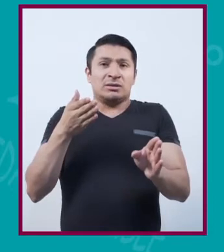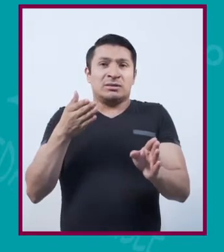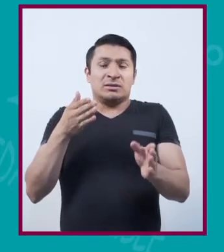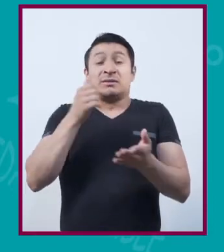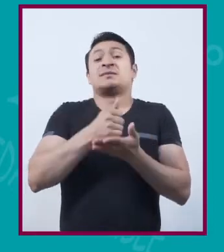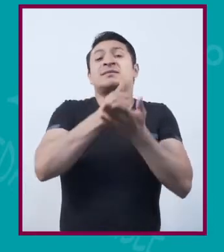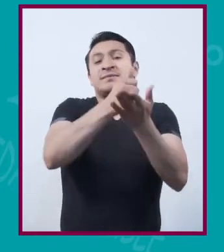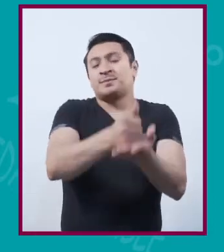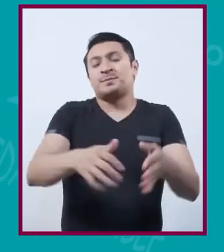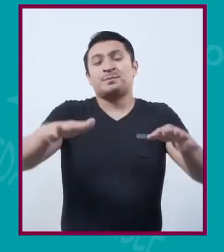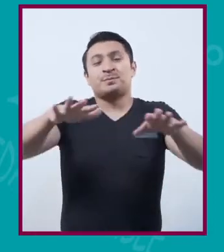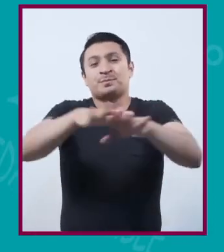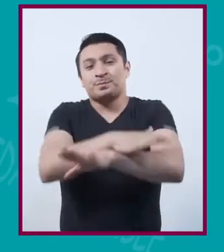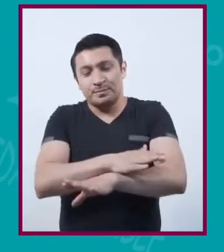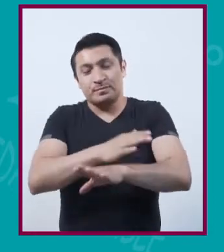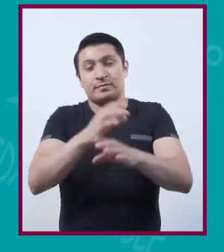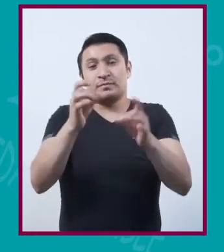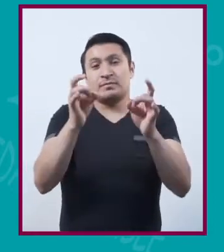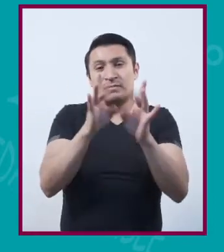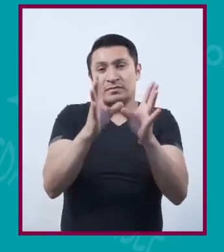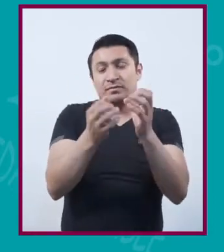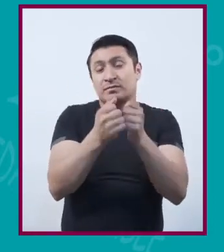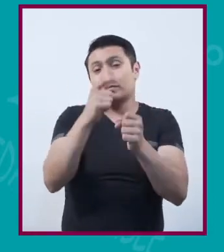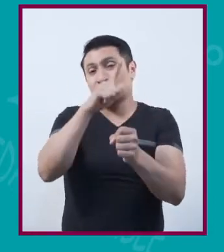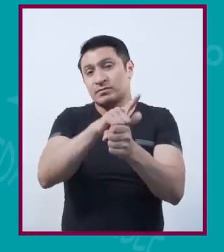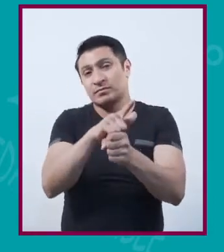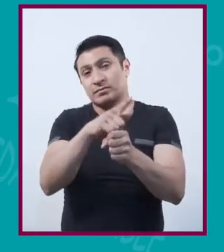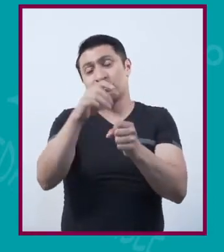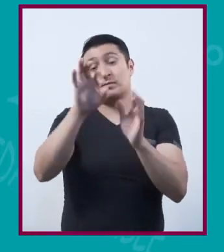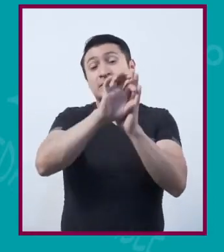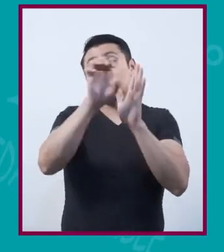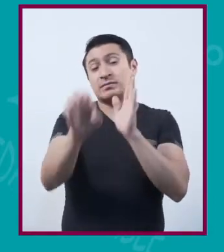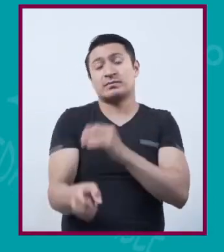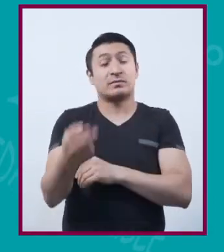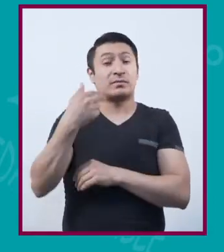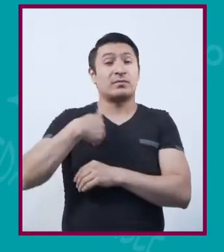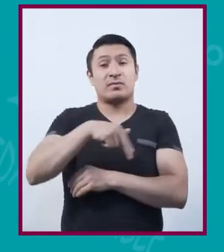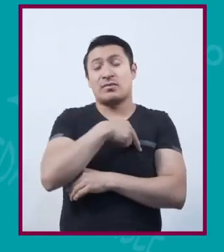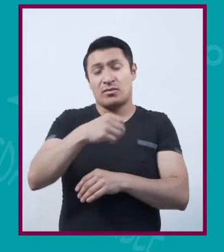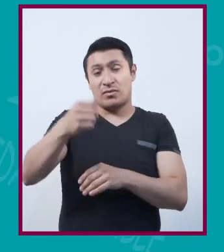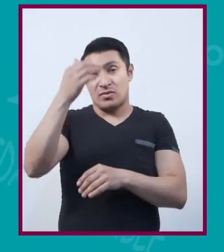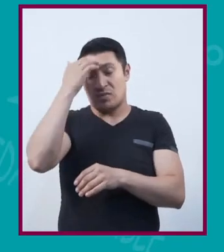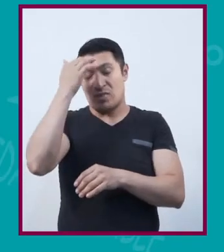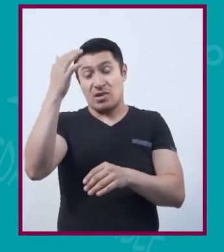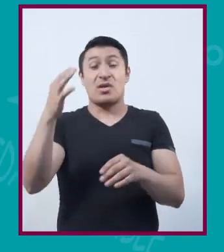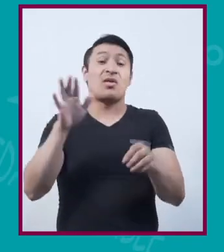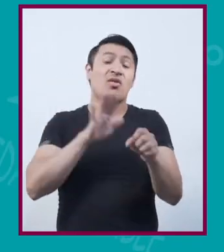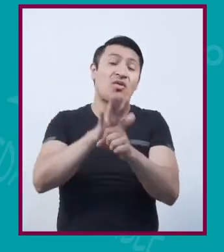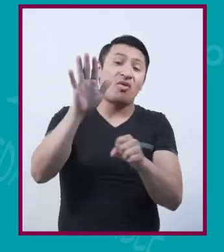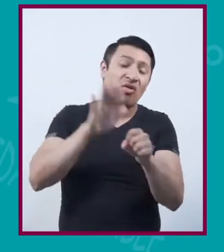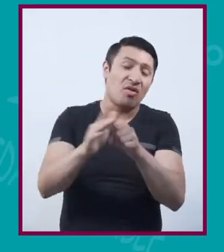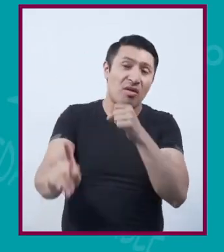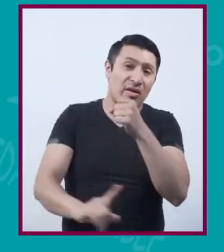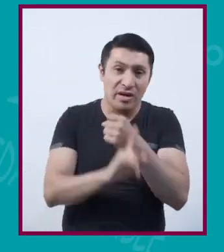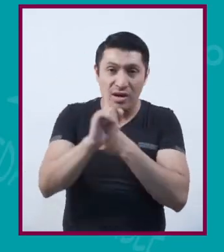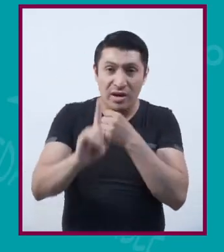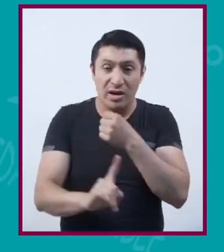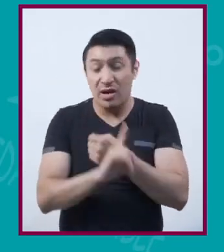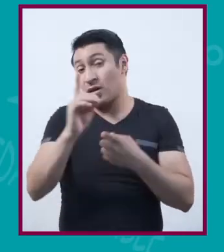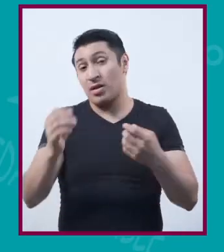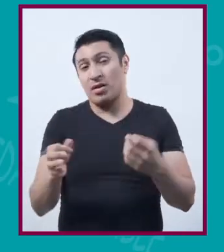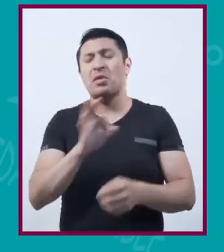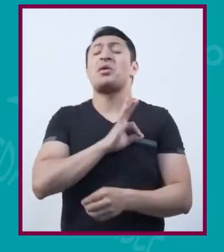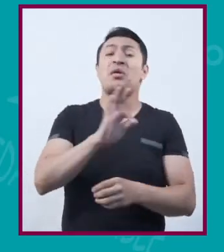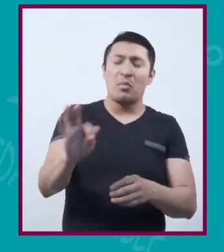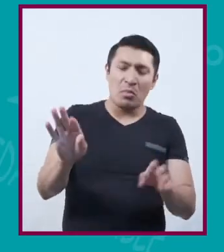incidir en cambiar las situaciones sociales. Si nosotros conocemos cuáles son